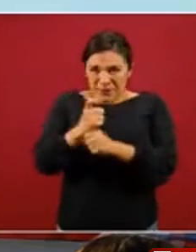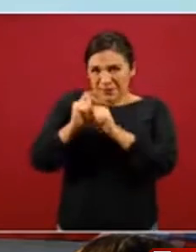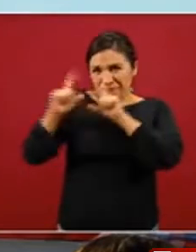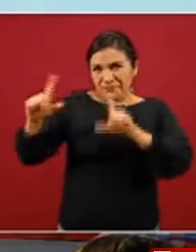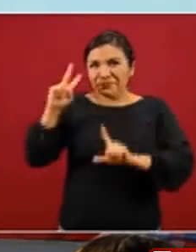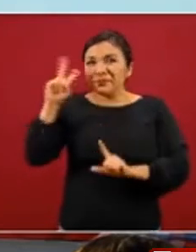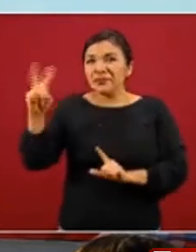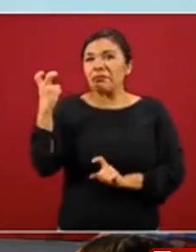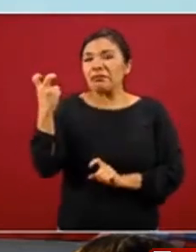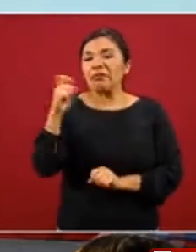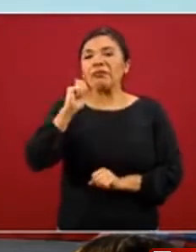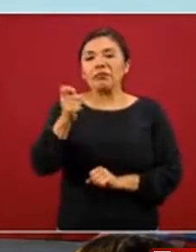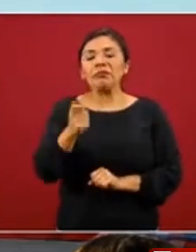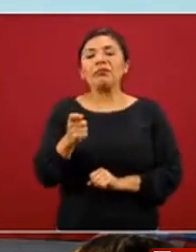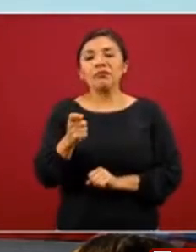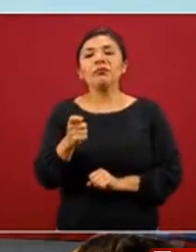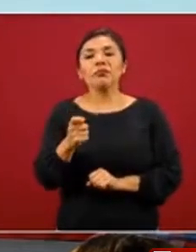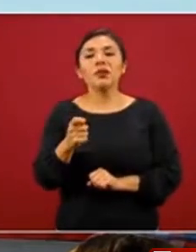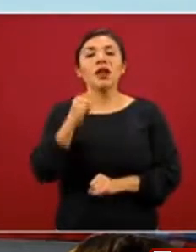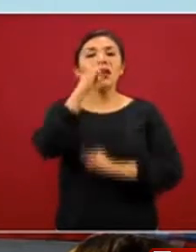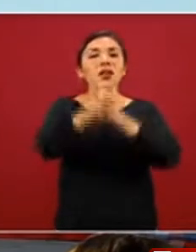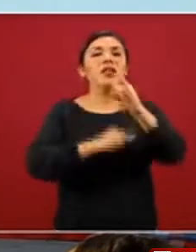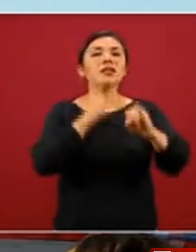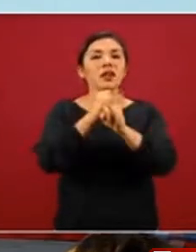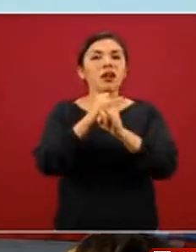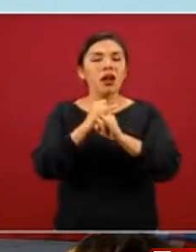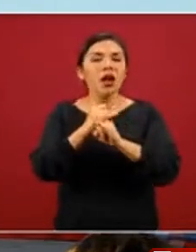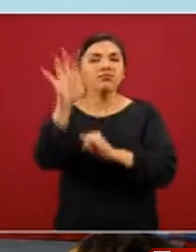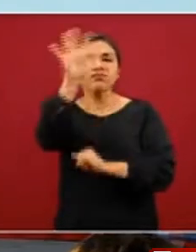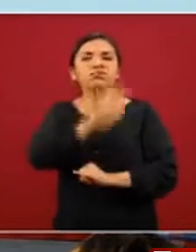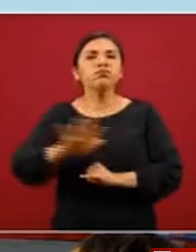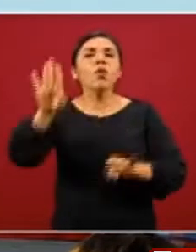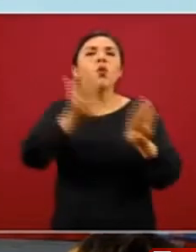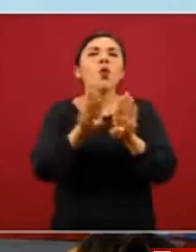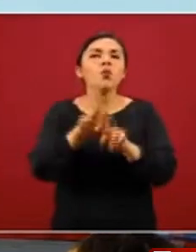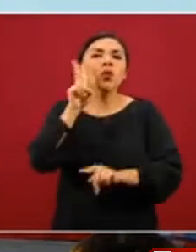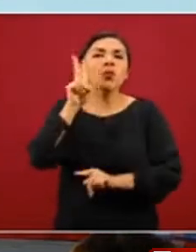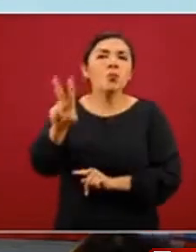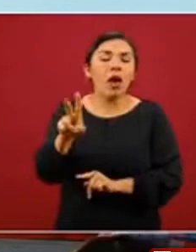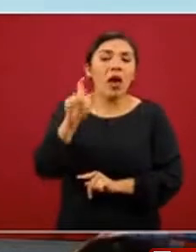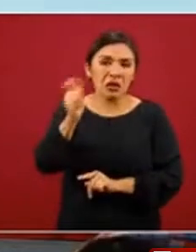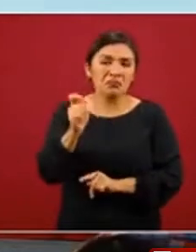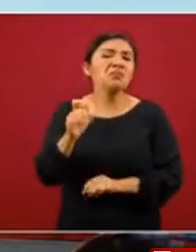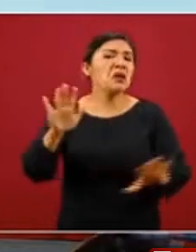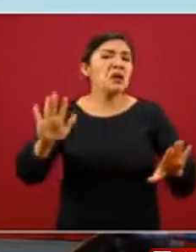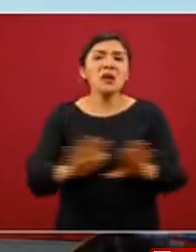que es precisamente la actualización del panorama internacional. Vemos que se ha movido muy poco